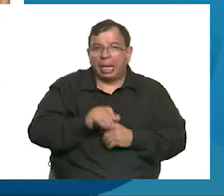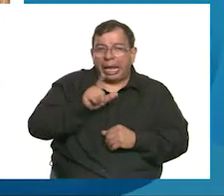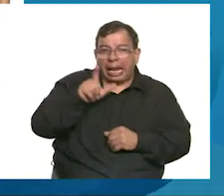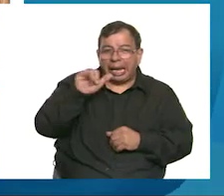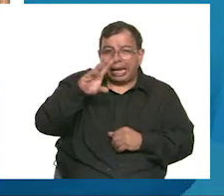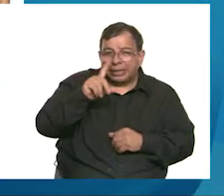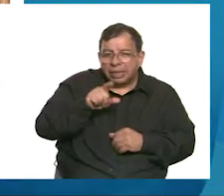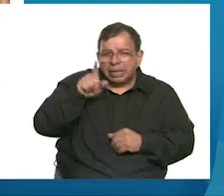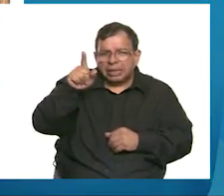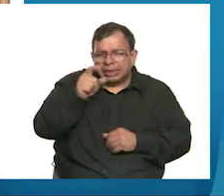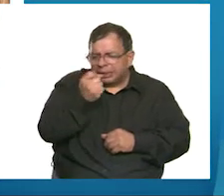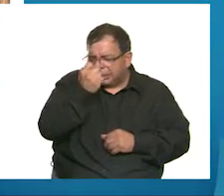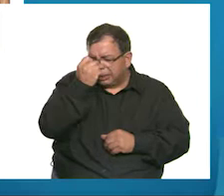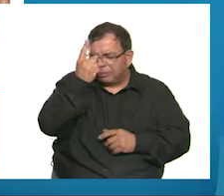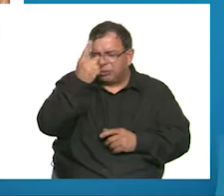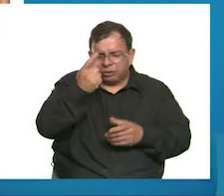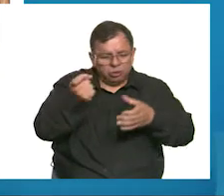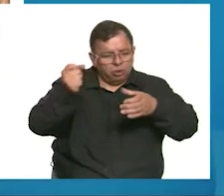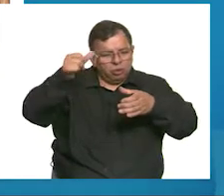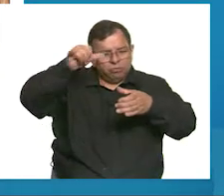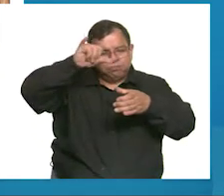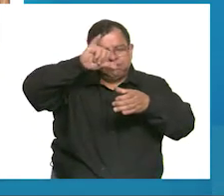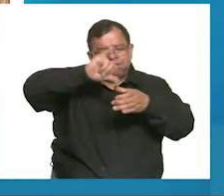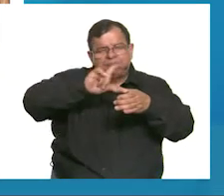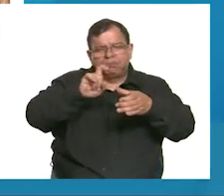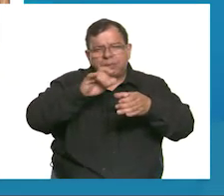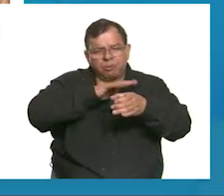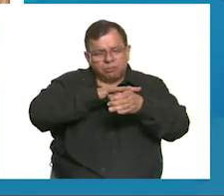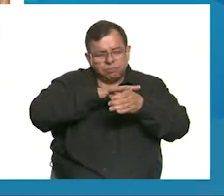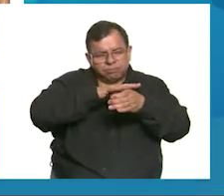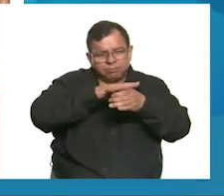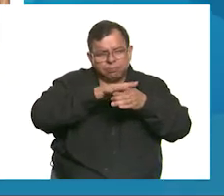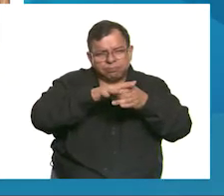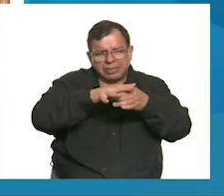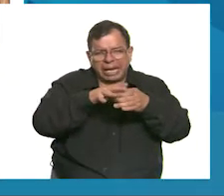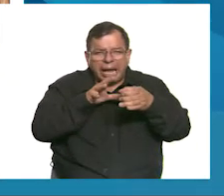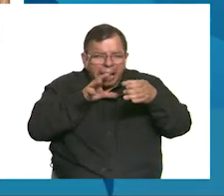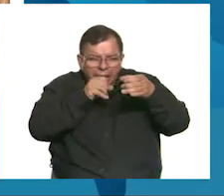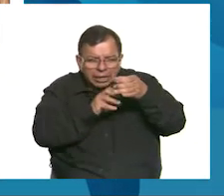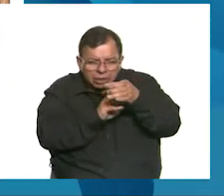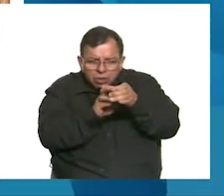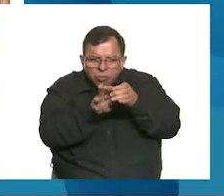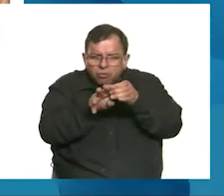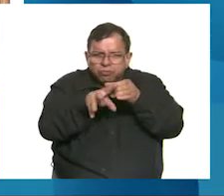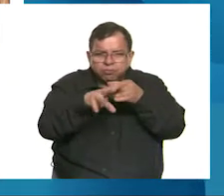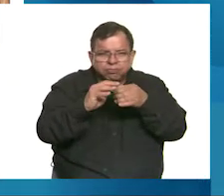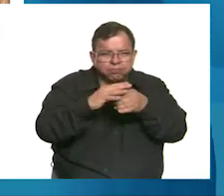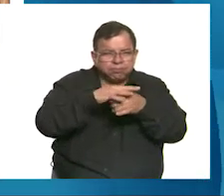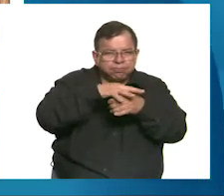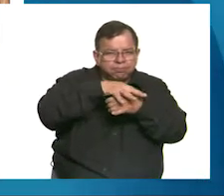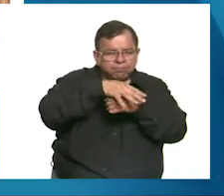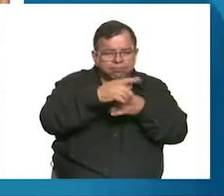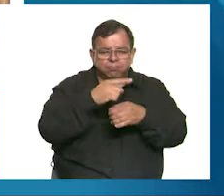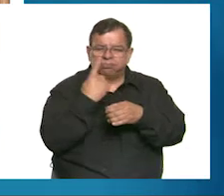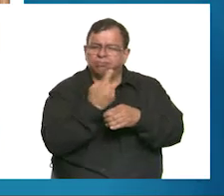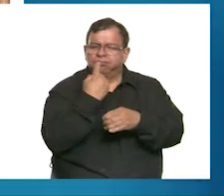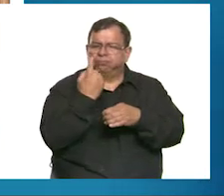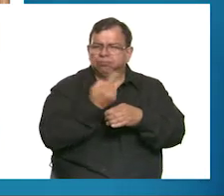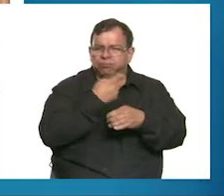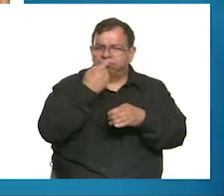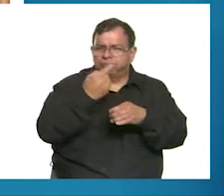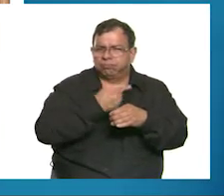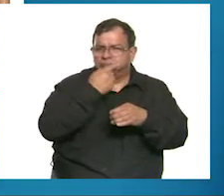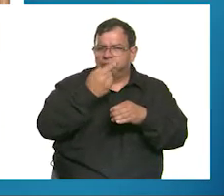que se llenaba de agua, y al calentarlo el vapor salía por las aberturas, lo que la hacía girar.